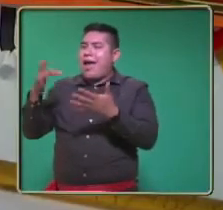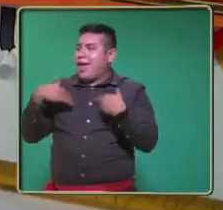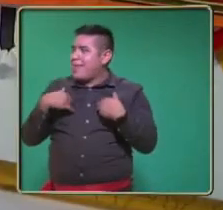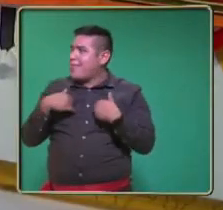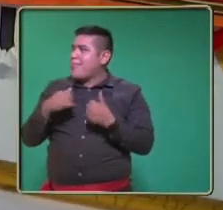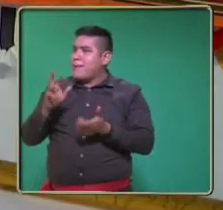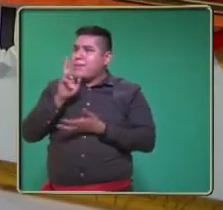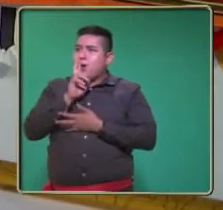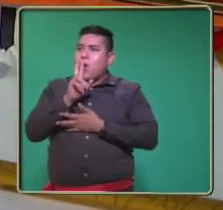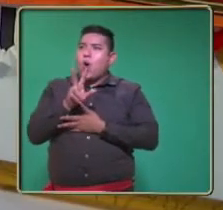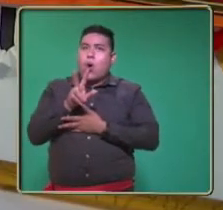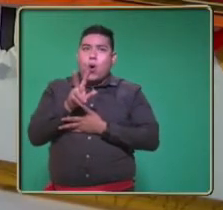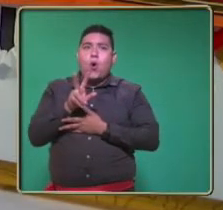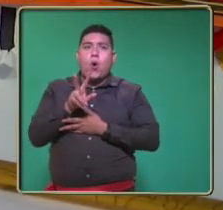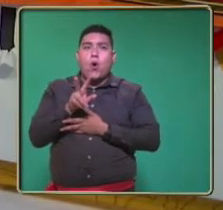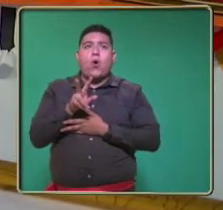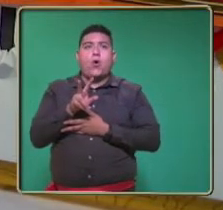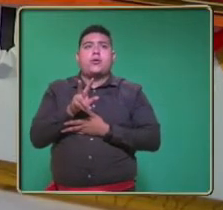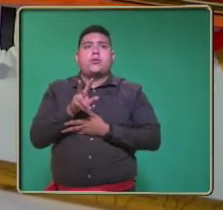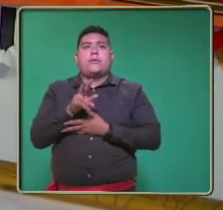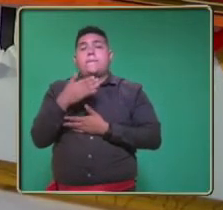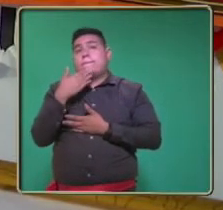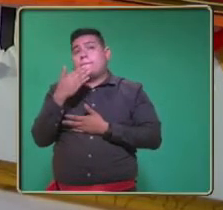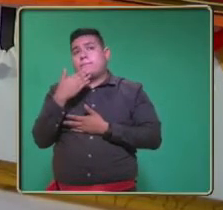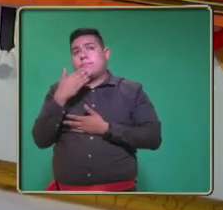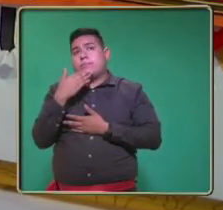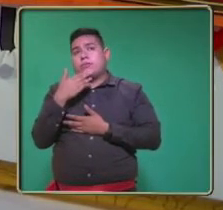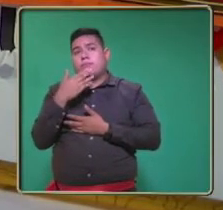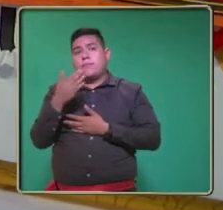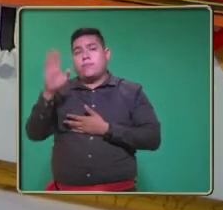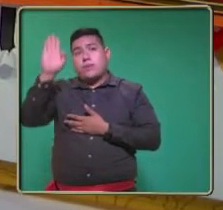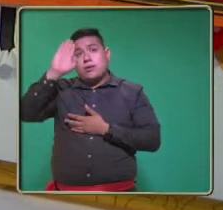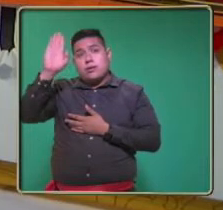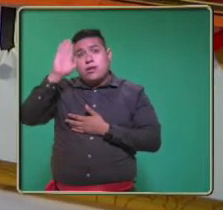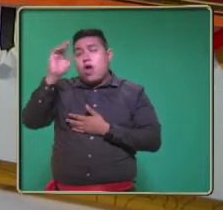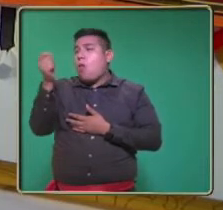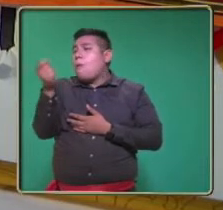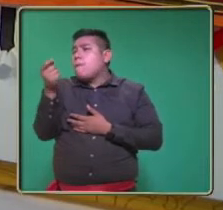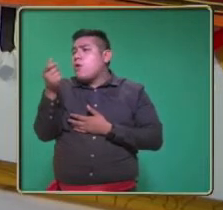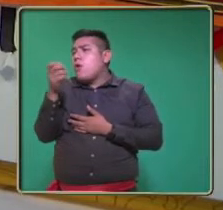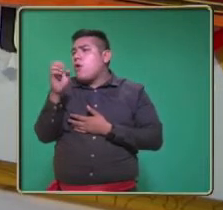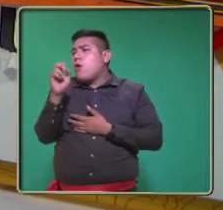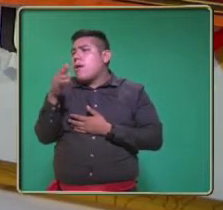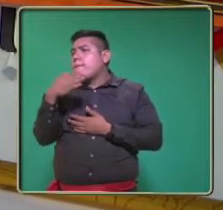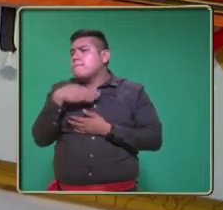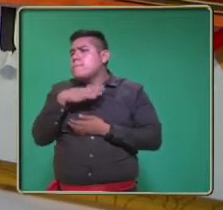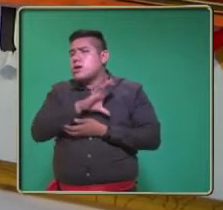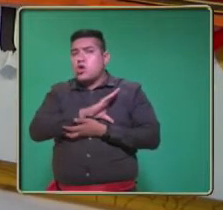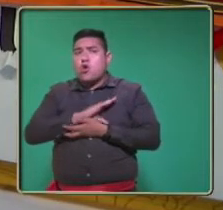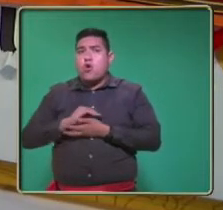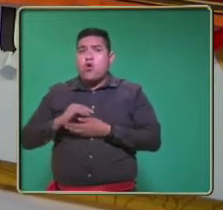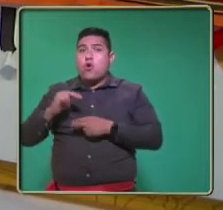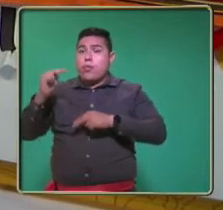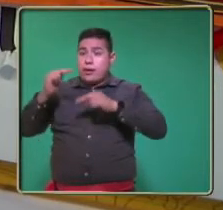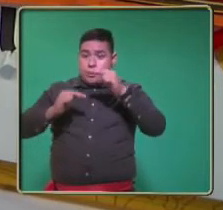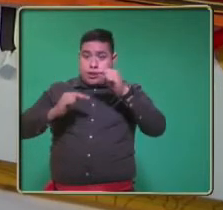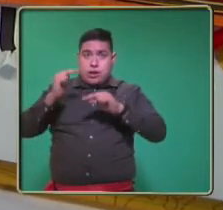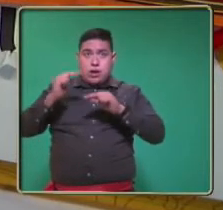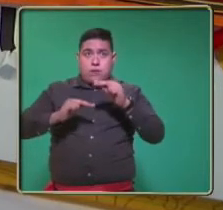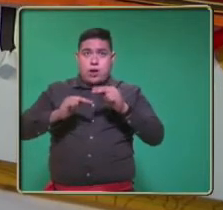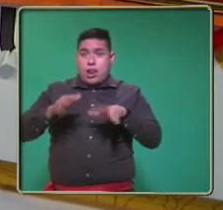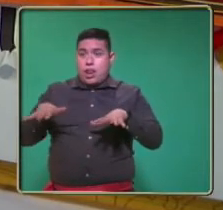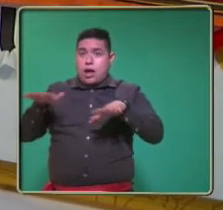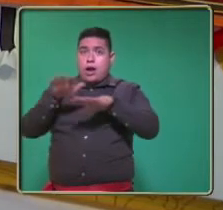poquito más claro. Y bueno, también considerando un poco, ok, mi hijo cambia de nivel. Ahí,